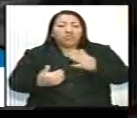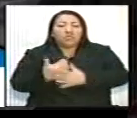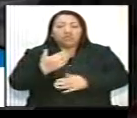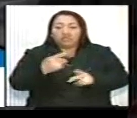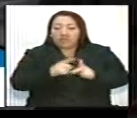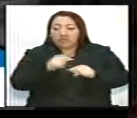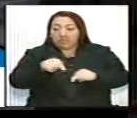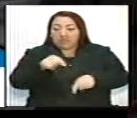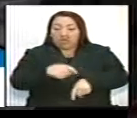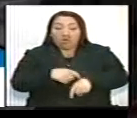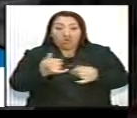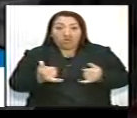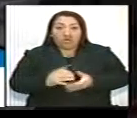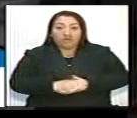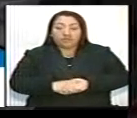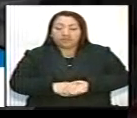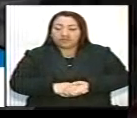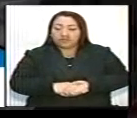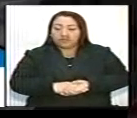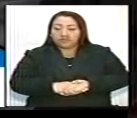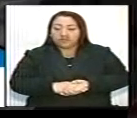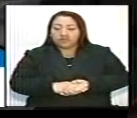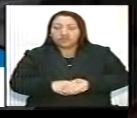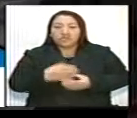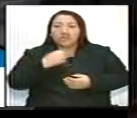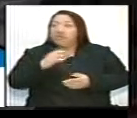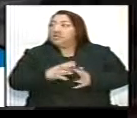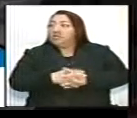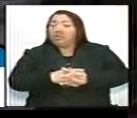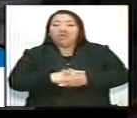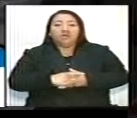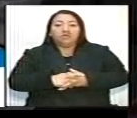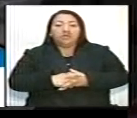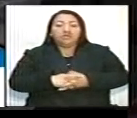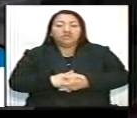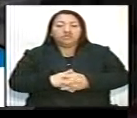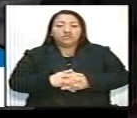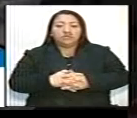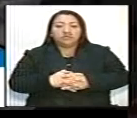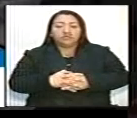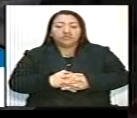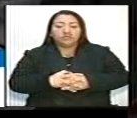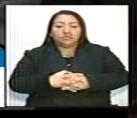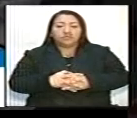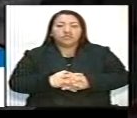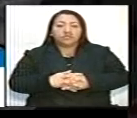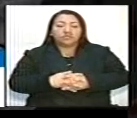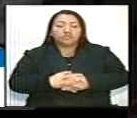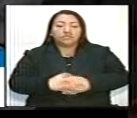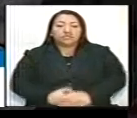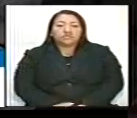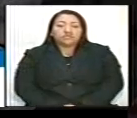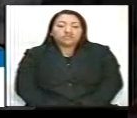También en esta oportunidad queremos decirles que se ha coordinado para que una